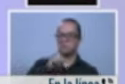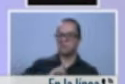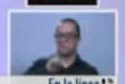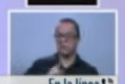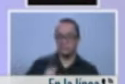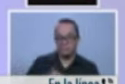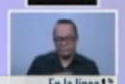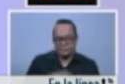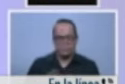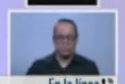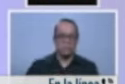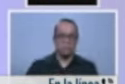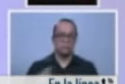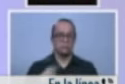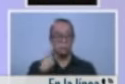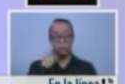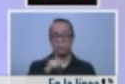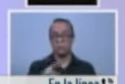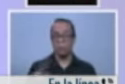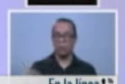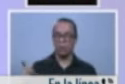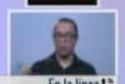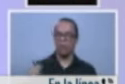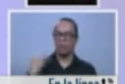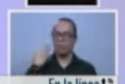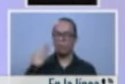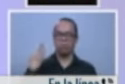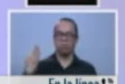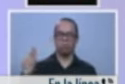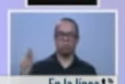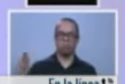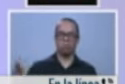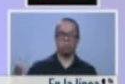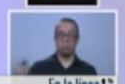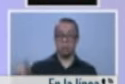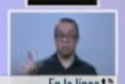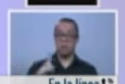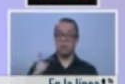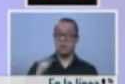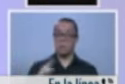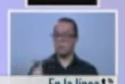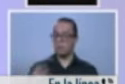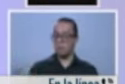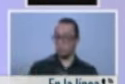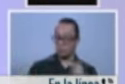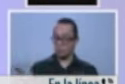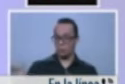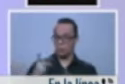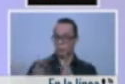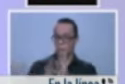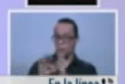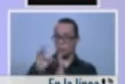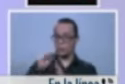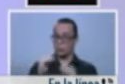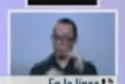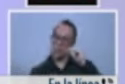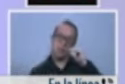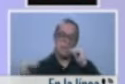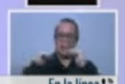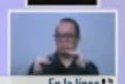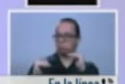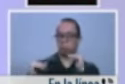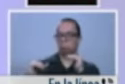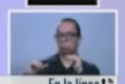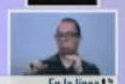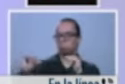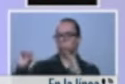ver de manera más cercana a sus candidatos, a quienes están aspirando justamente a representarlos en un elemento, una